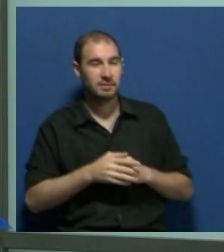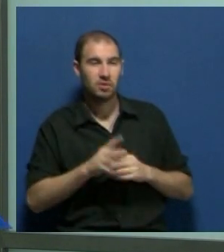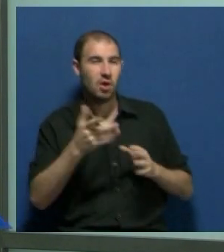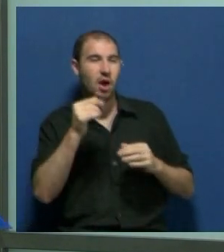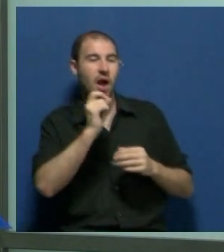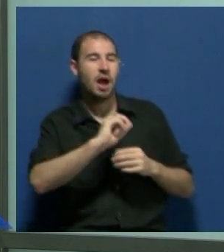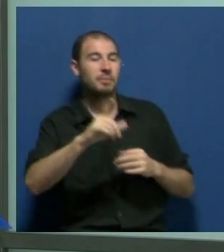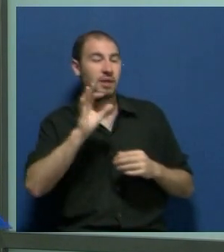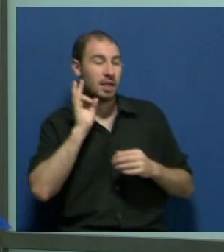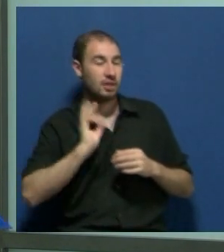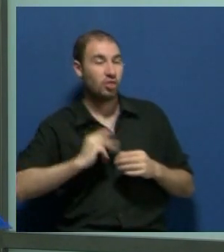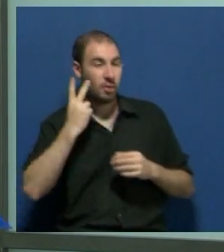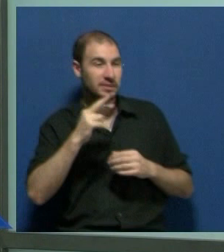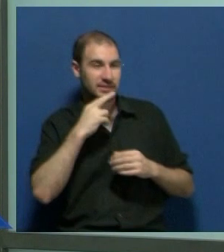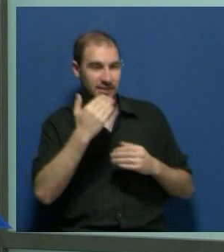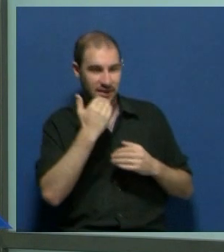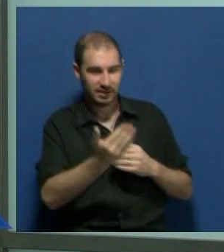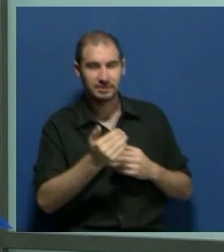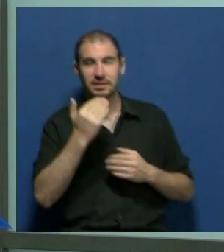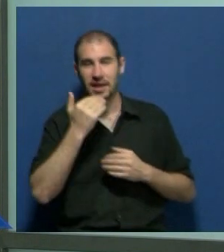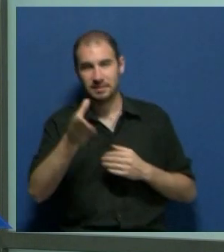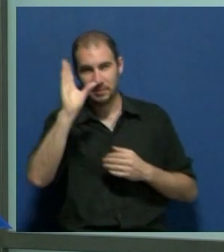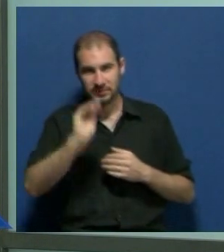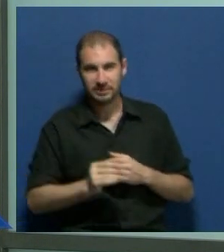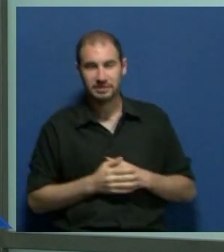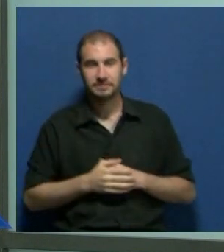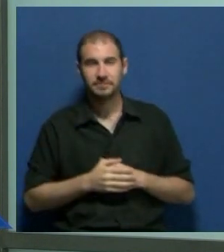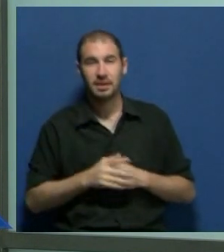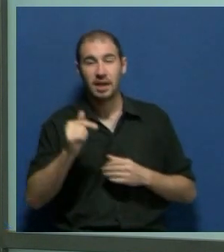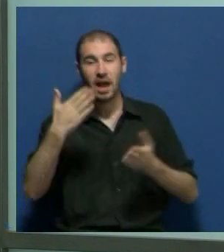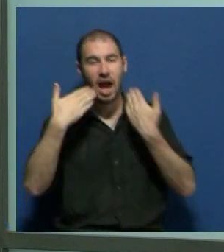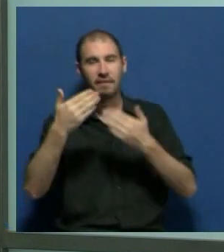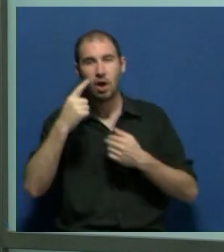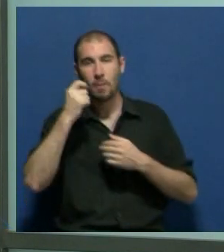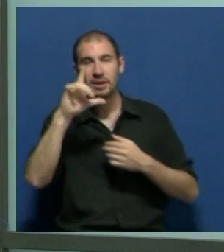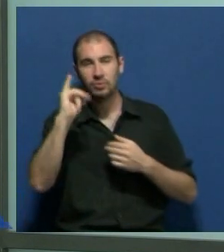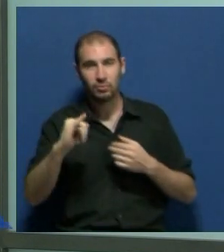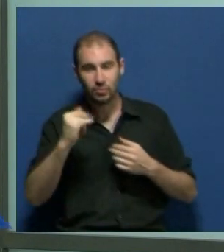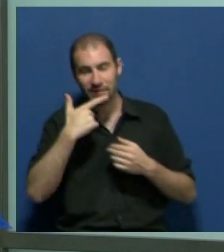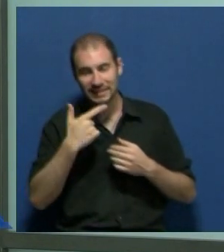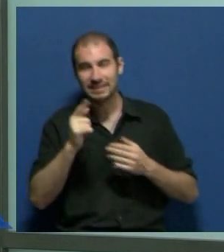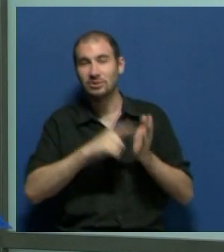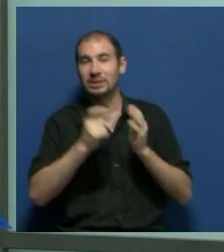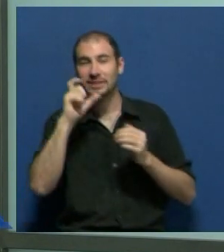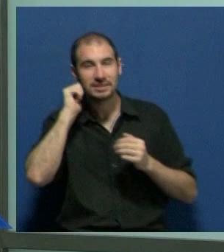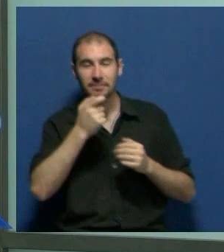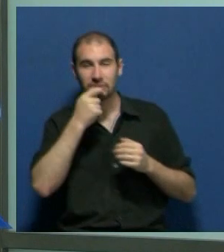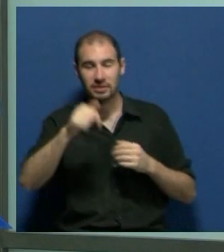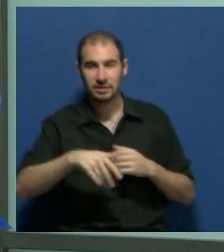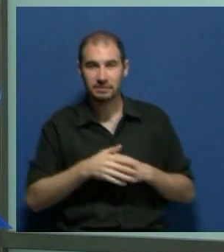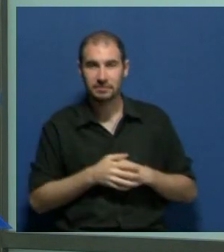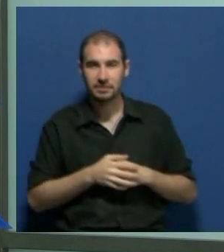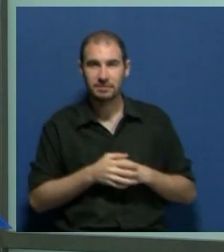aumento que tuvimos en el 2016. Muchísimas gracias. Gracias y buenas noches. Estábamos hablando con Luis Márquez, el titular de la CGT aquí en la provincia de